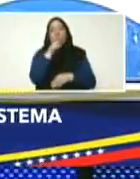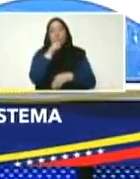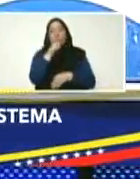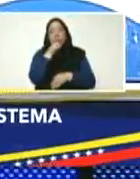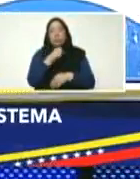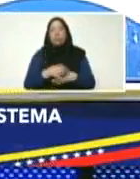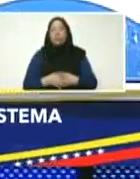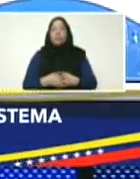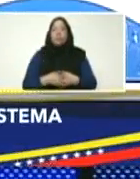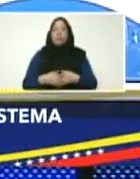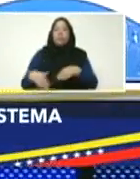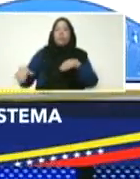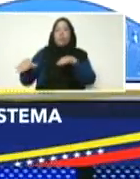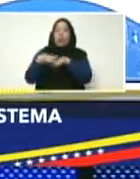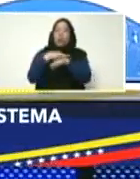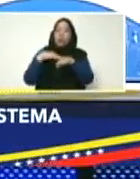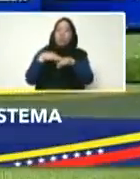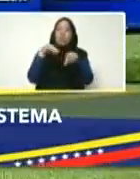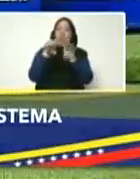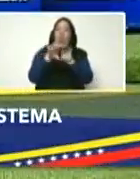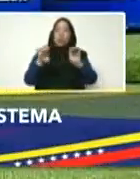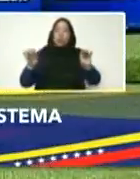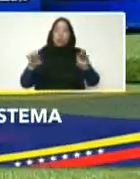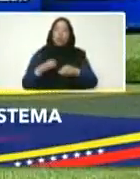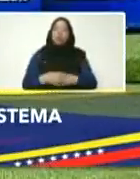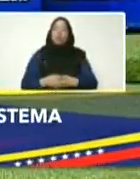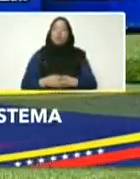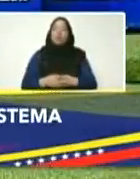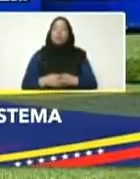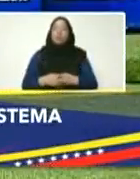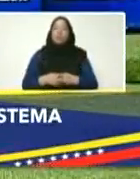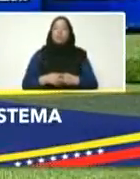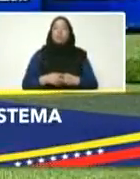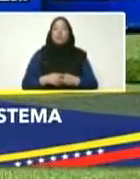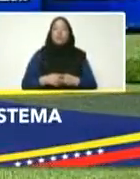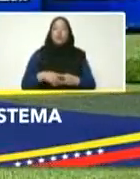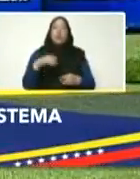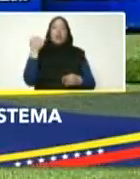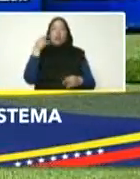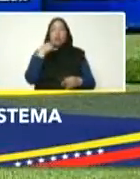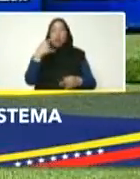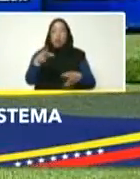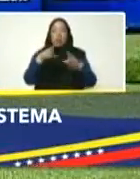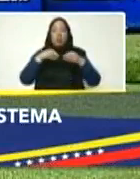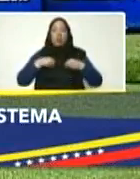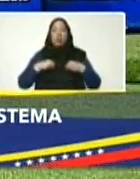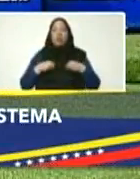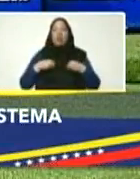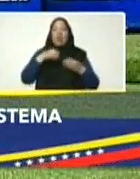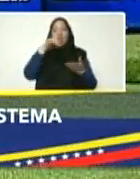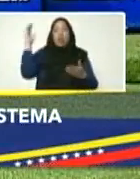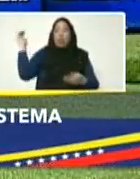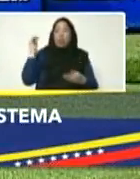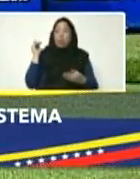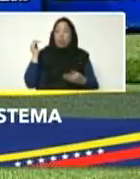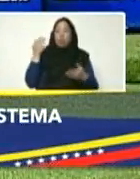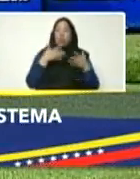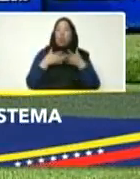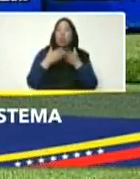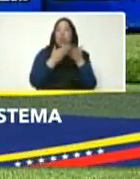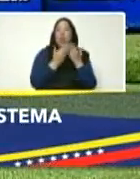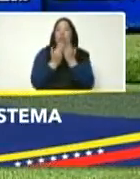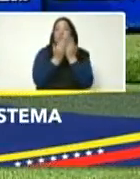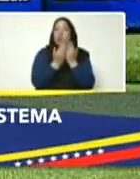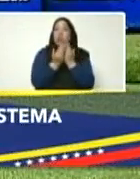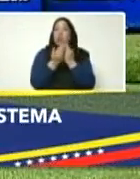Y ministra de Educación, Yelitze Santaella, recién llegada de Nueva York, ahora se la